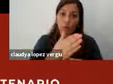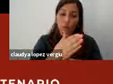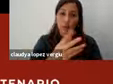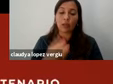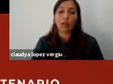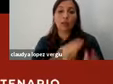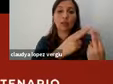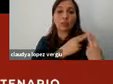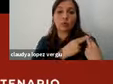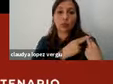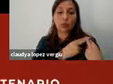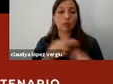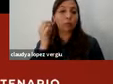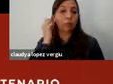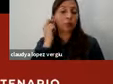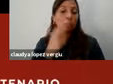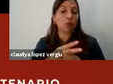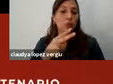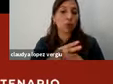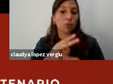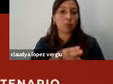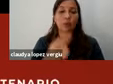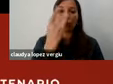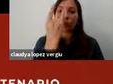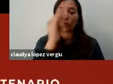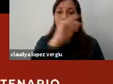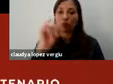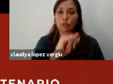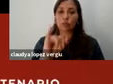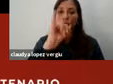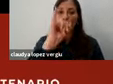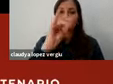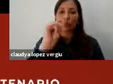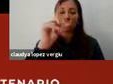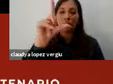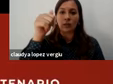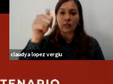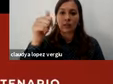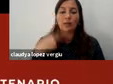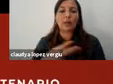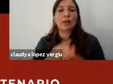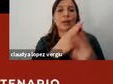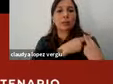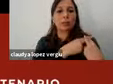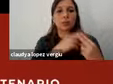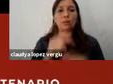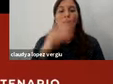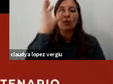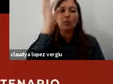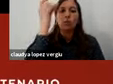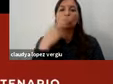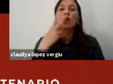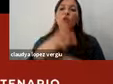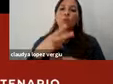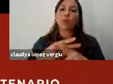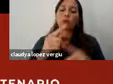de Usuela Achayap, vicepresidenta del emprendimiento Bosque de las Dúas, quien nos contará acerca de